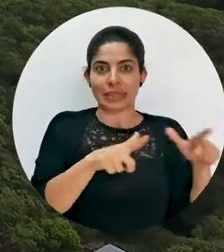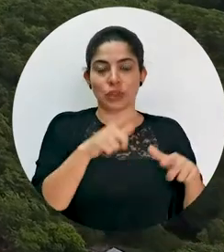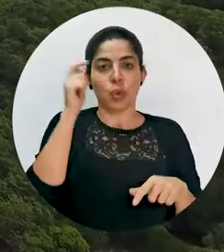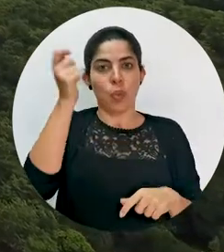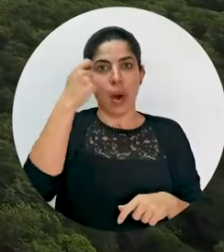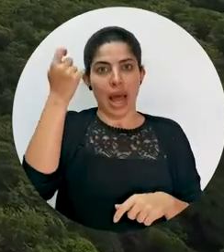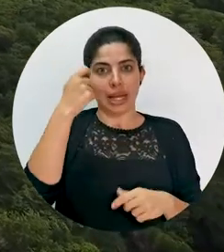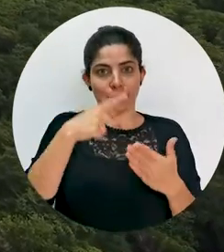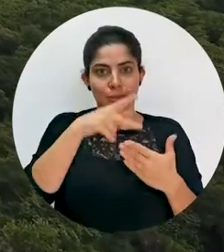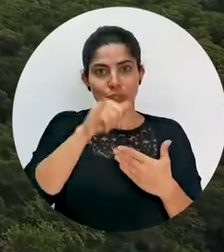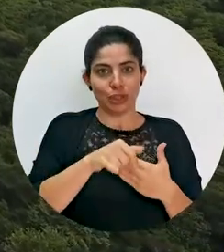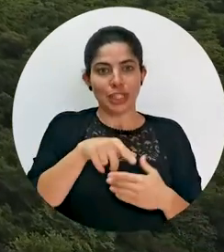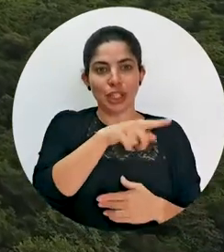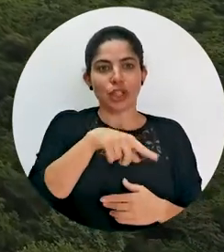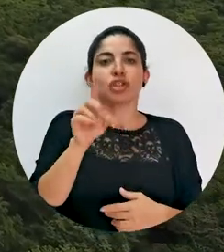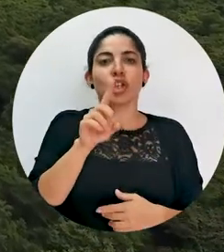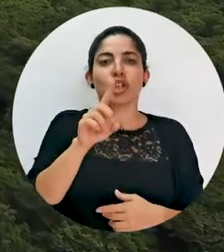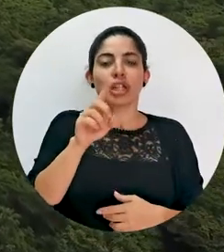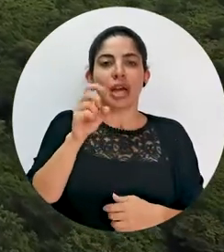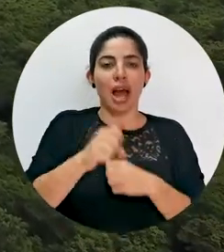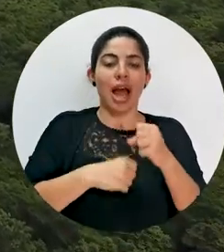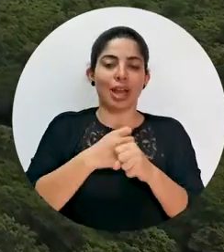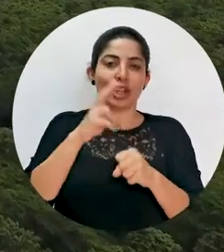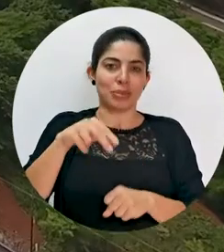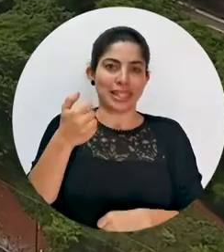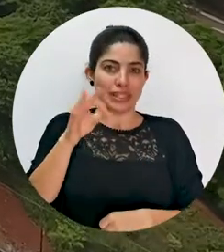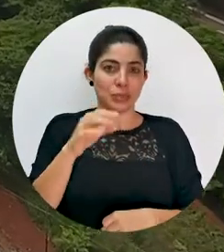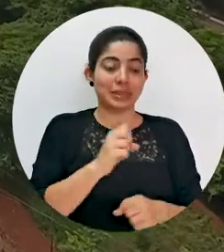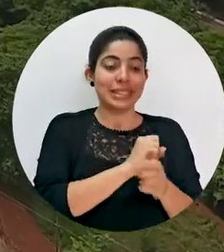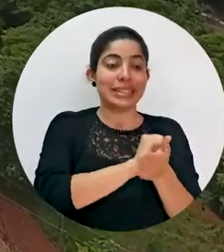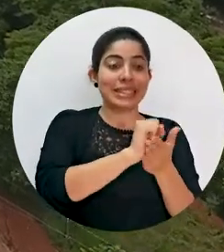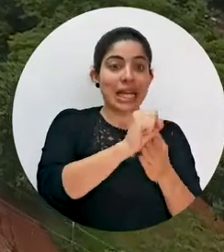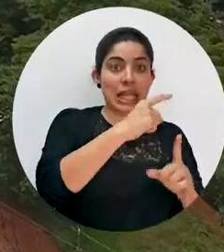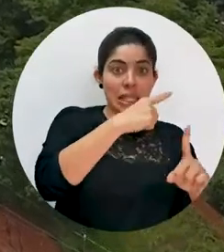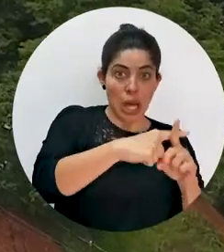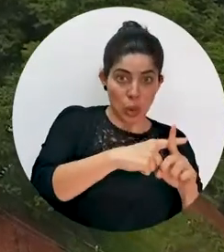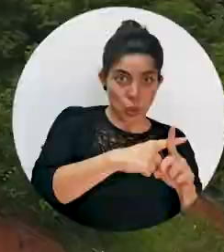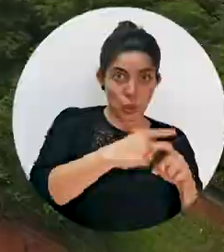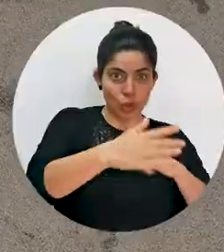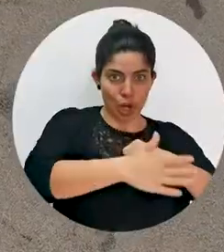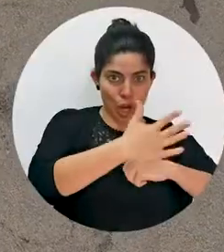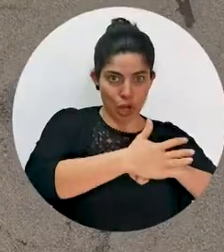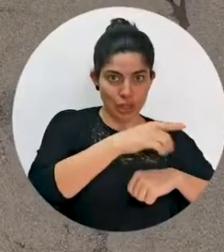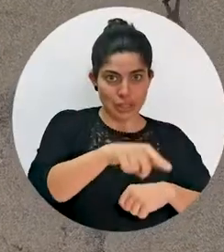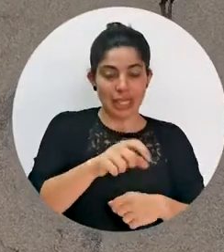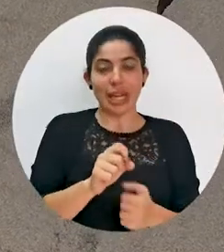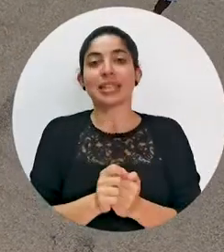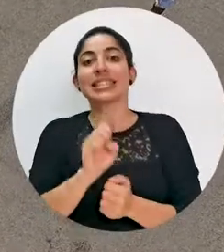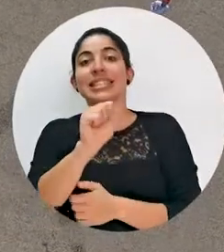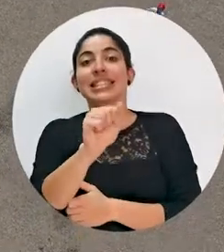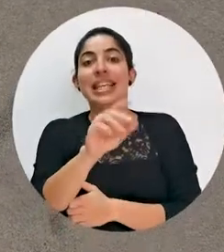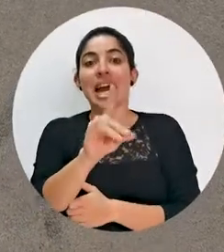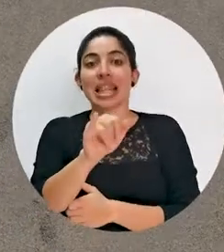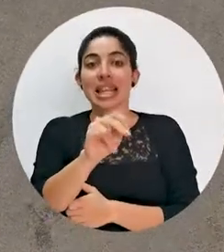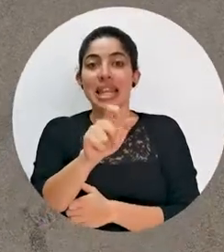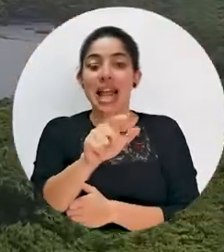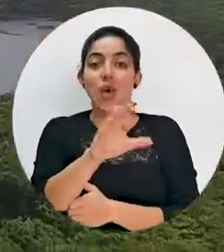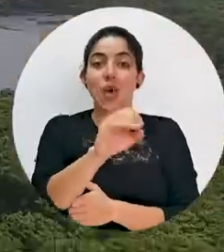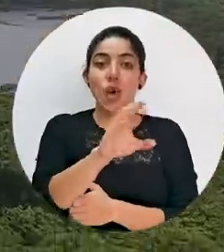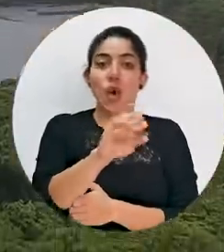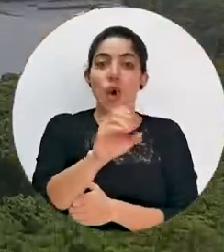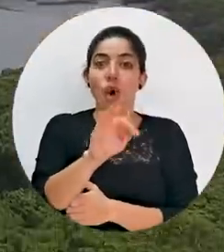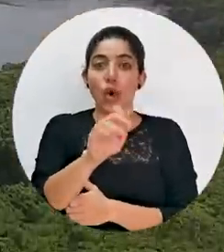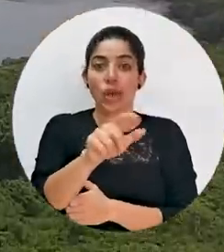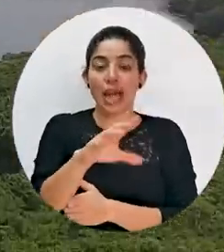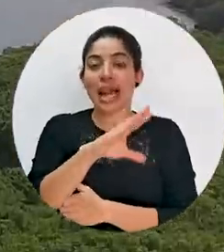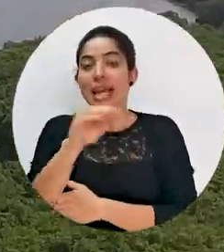en la provincia de Guanacaste en el 2019. El Acueducto Costero de Santa Cruz, el Acueducto Sardinal El Coco Ocotal y el